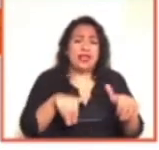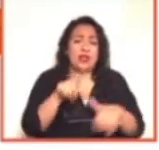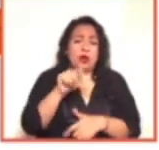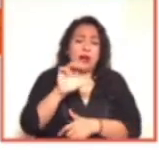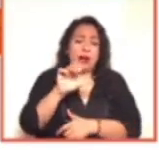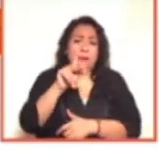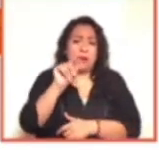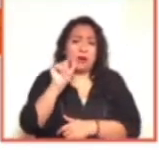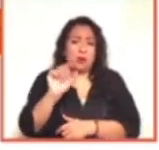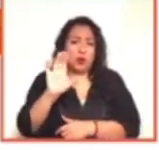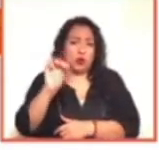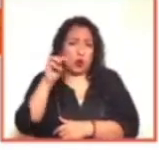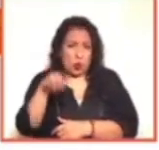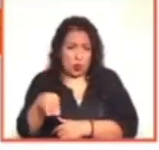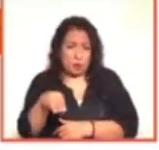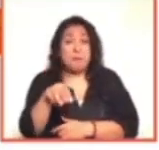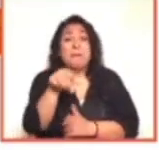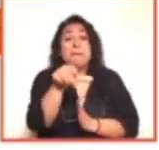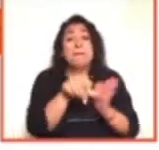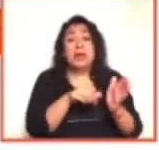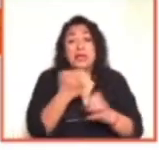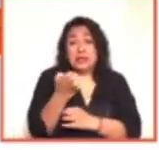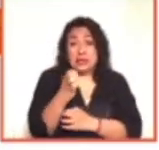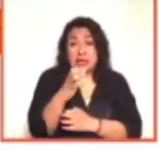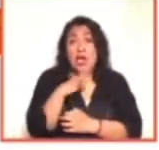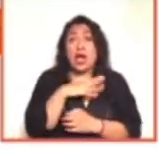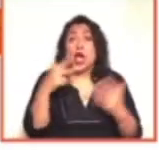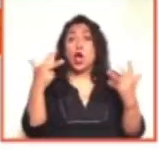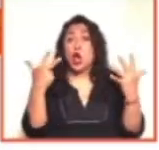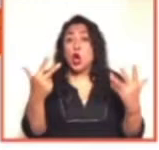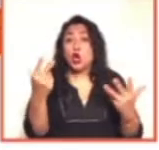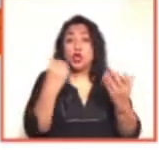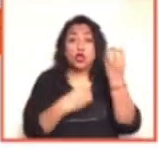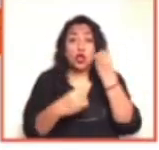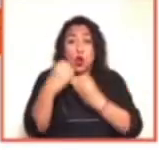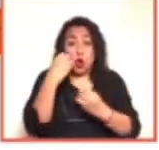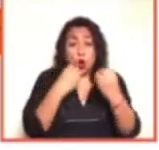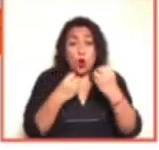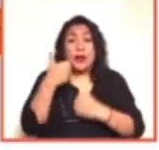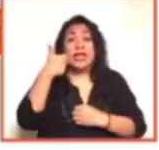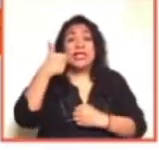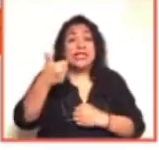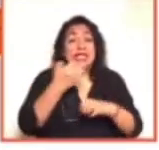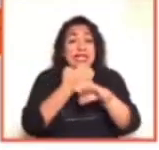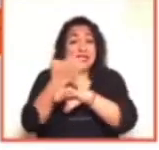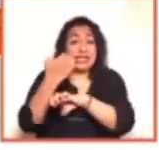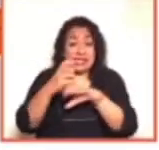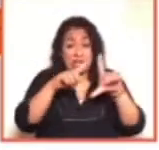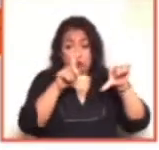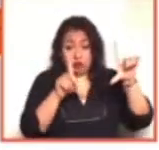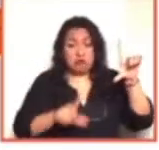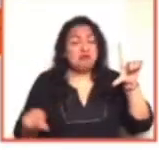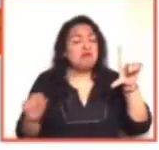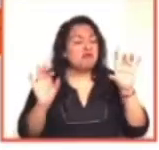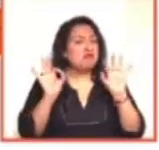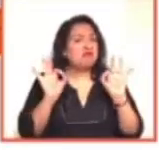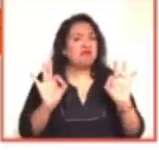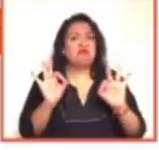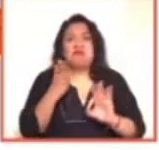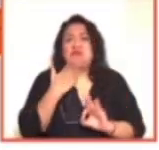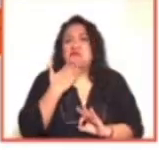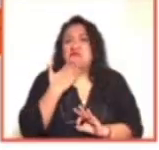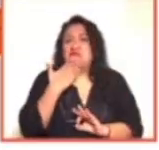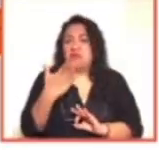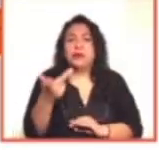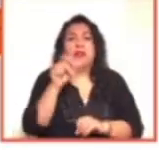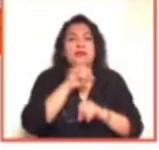www.teatrolacapilla.com. Durante el mes de enero vamos a tener 8 obras de 6 estados de la República, muy, muy buenas obras. Con